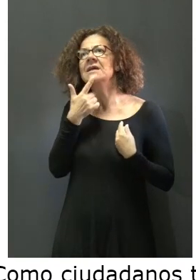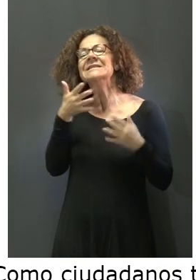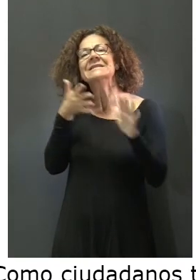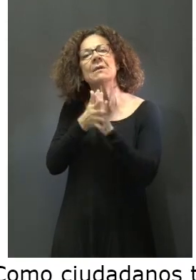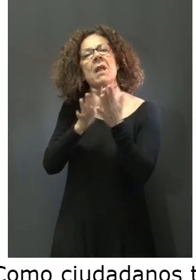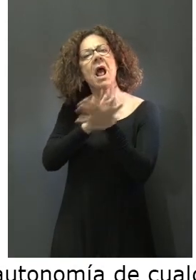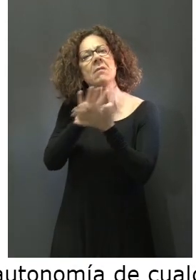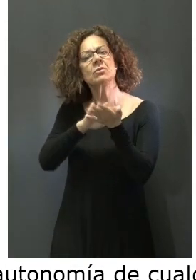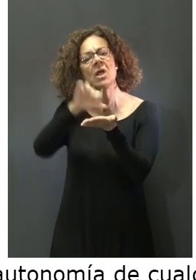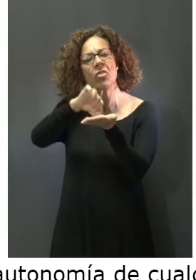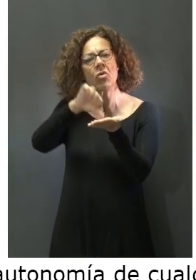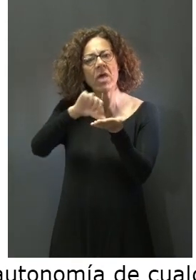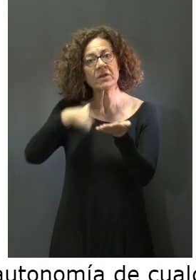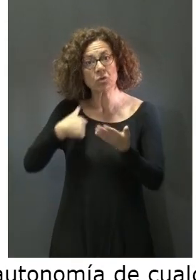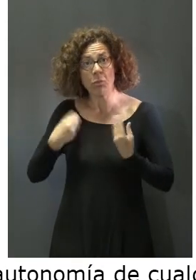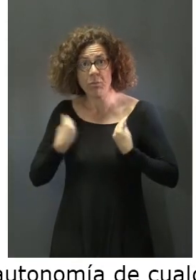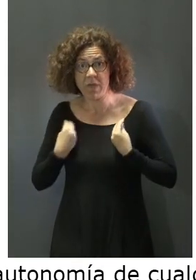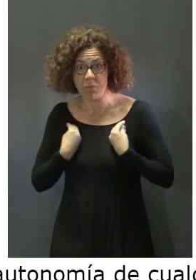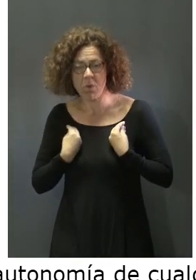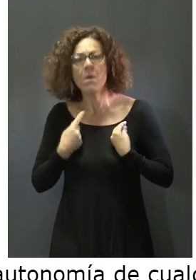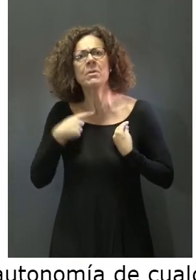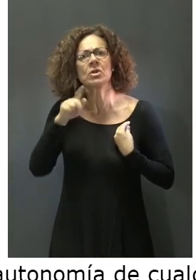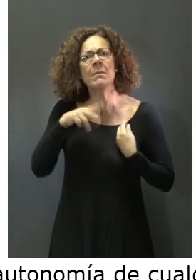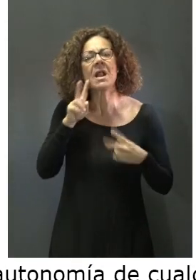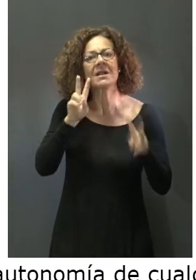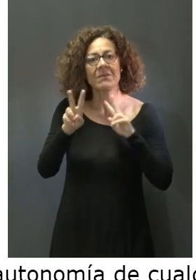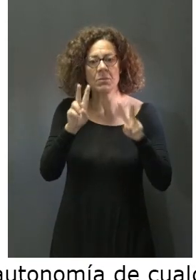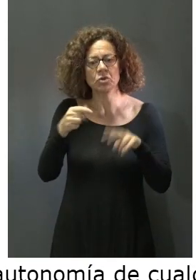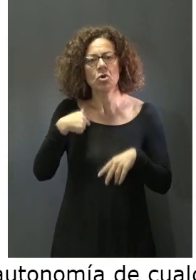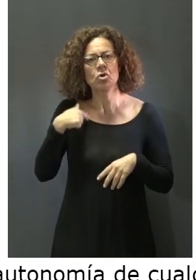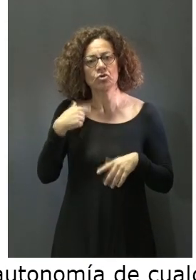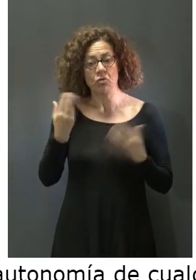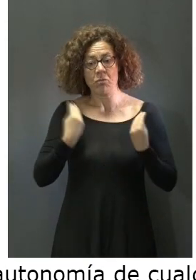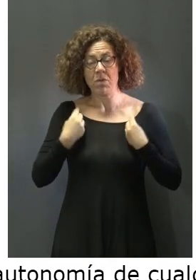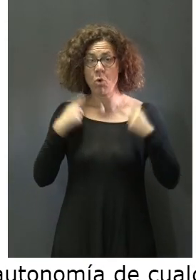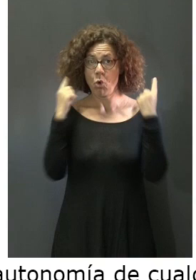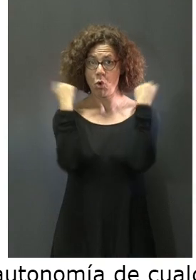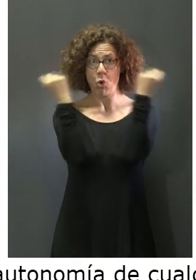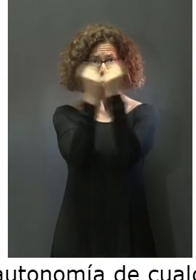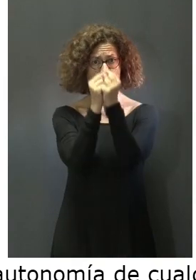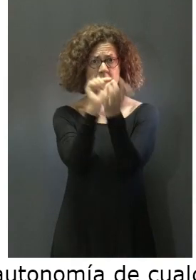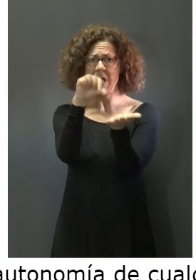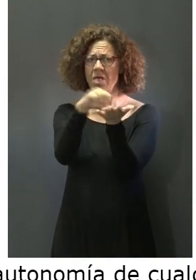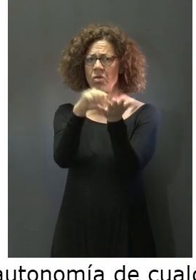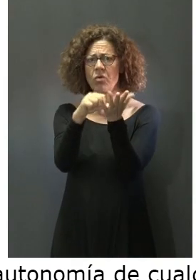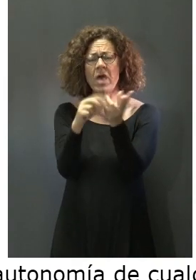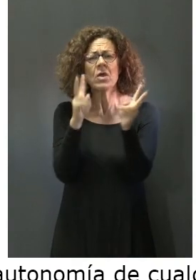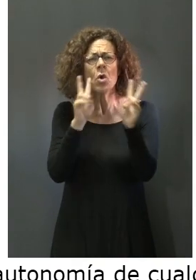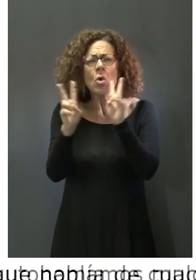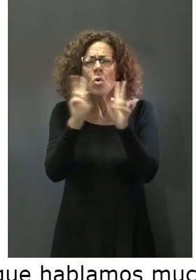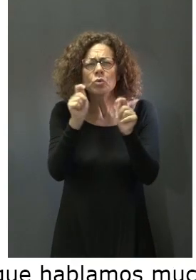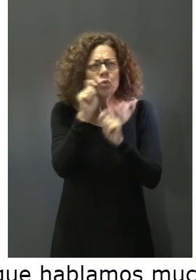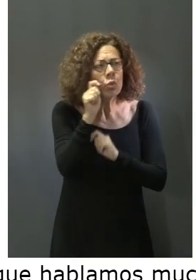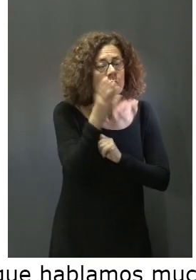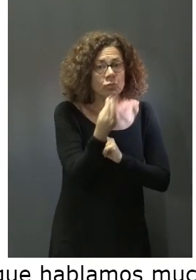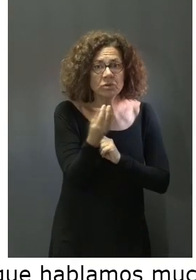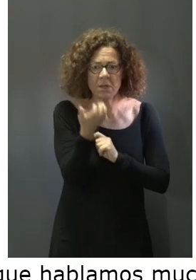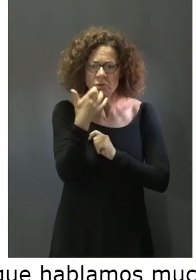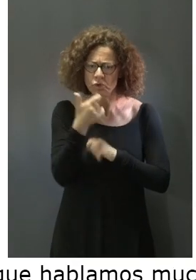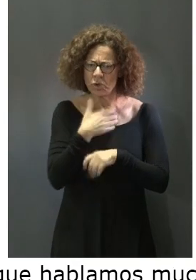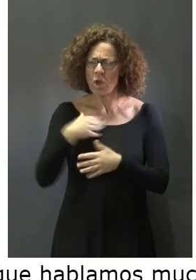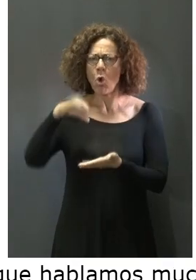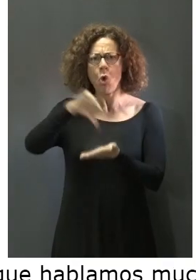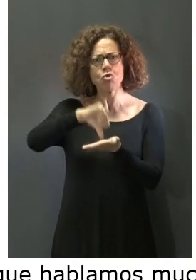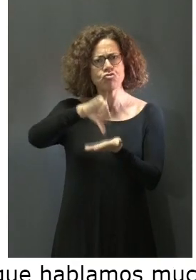sino las ciudades que visitamos. Yo vengo de Córdoba, que es una ciudad muy turística, por lo tanto, cuando hablo de que Córdoba quiero que sea una ciudad inclusiva,